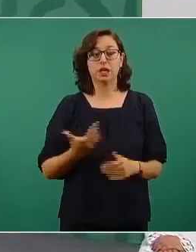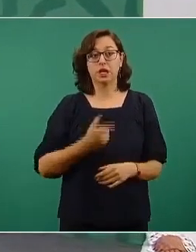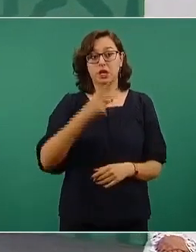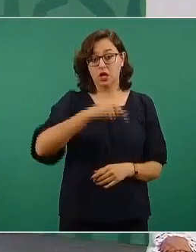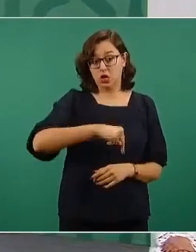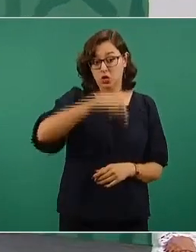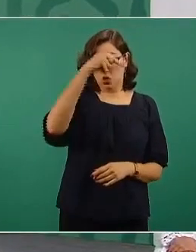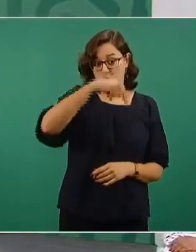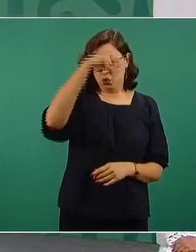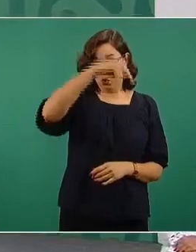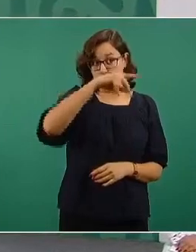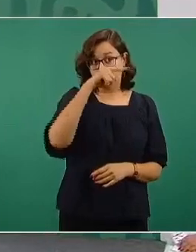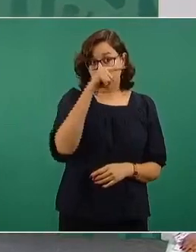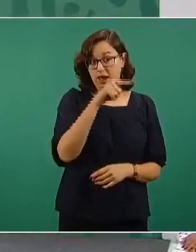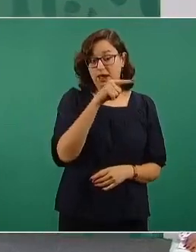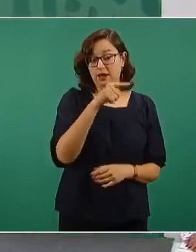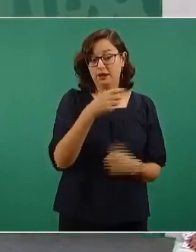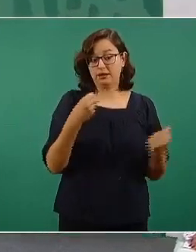las manejaban